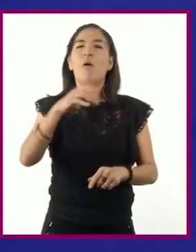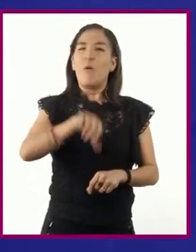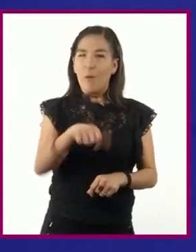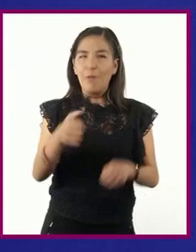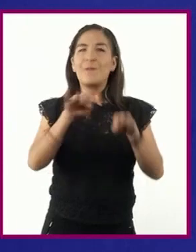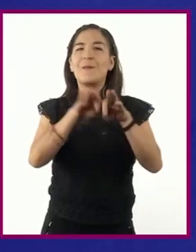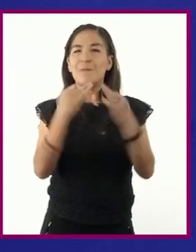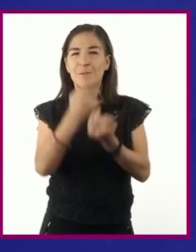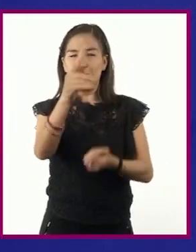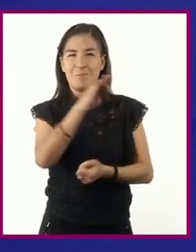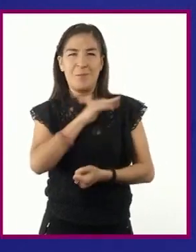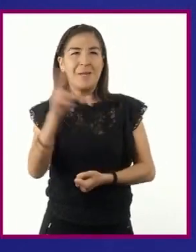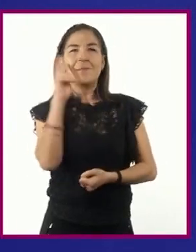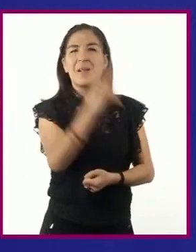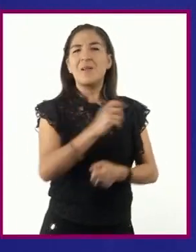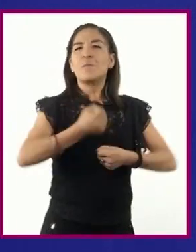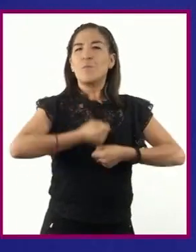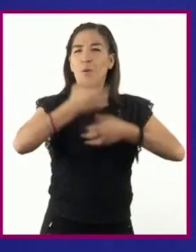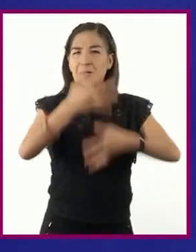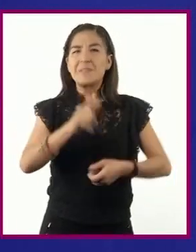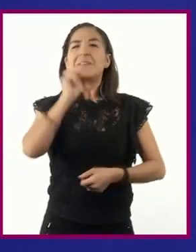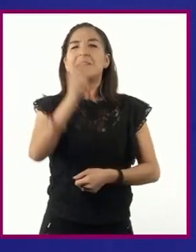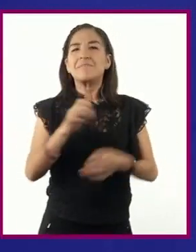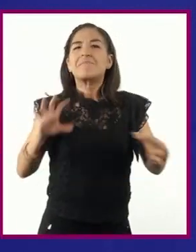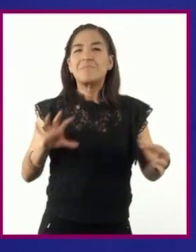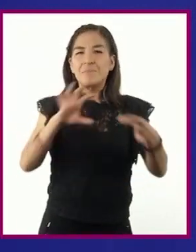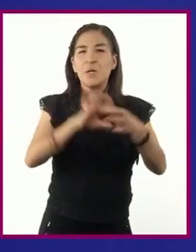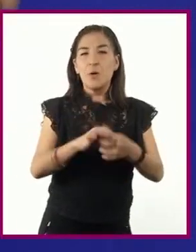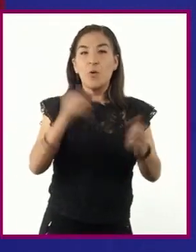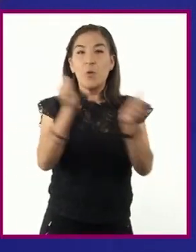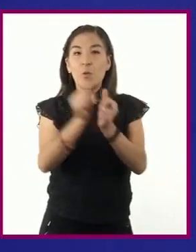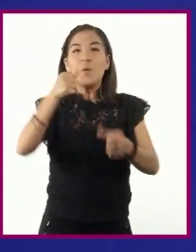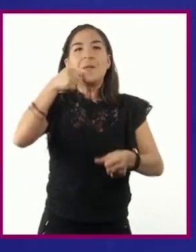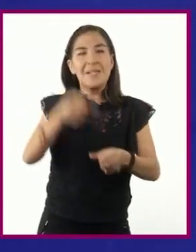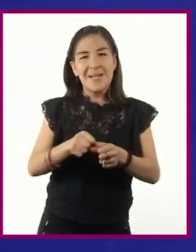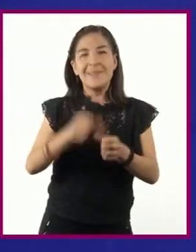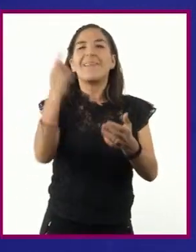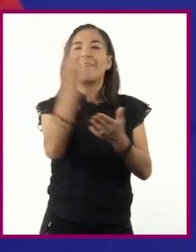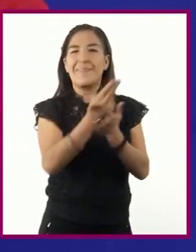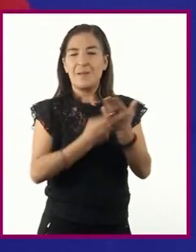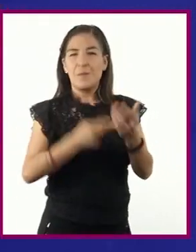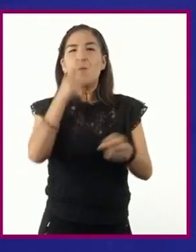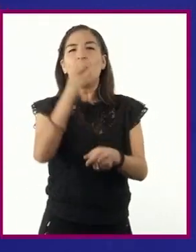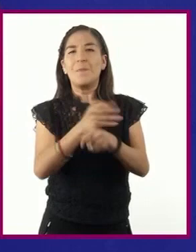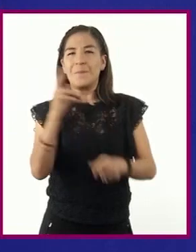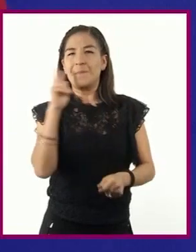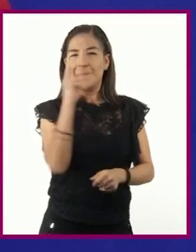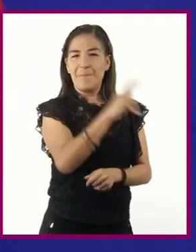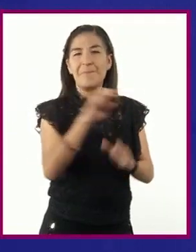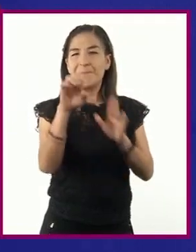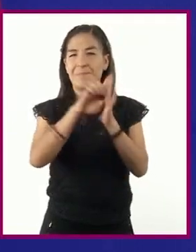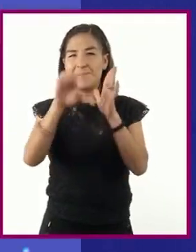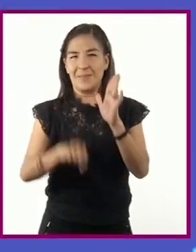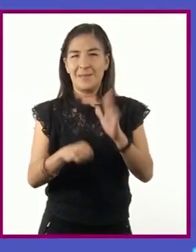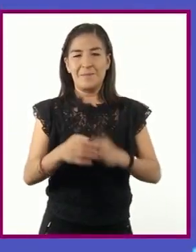que podemos observar en la poesía es la combinación de letras y dibujos. Veamos el siguiente